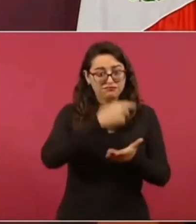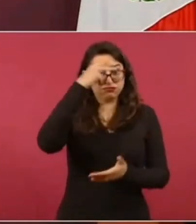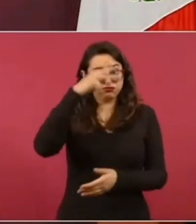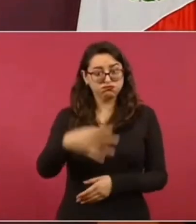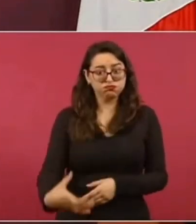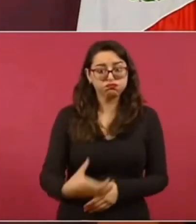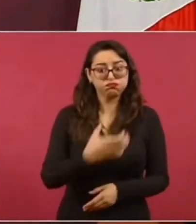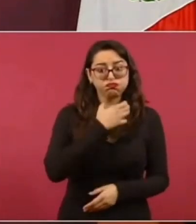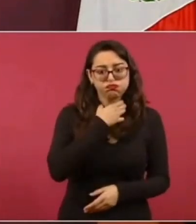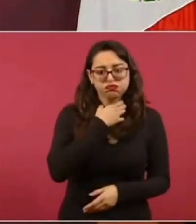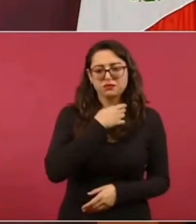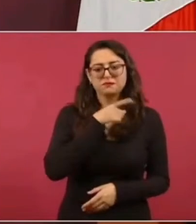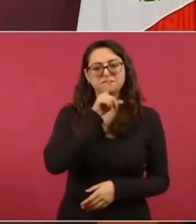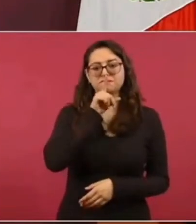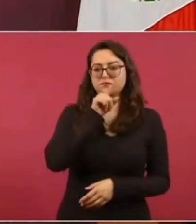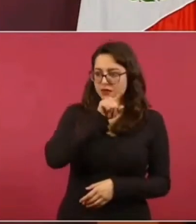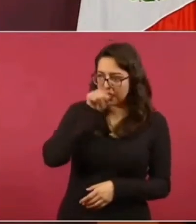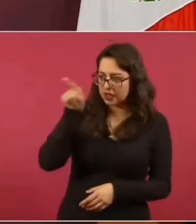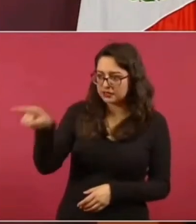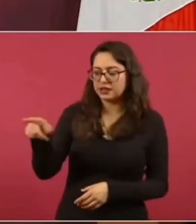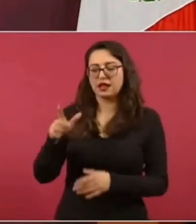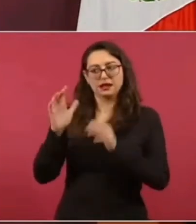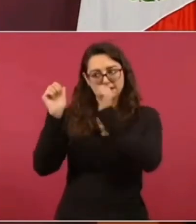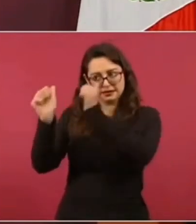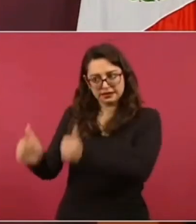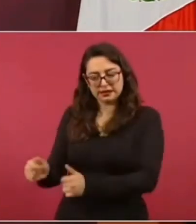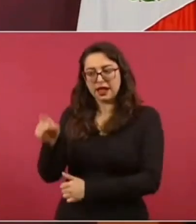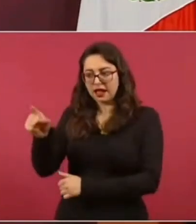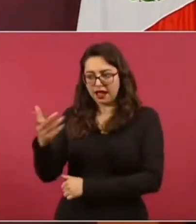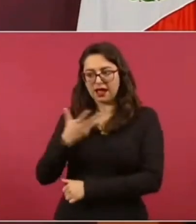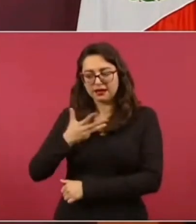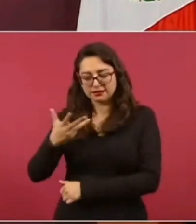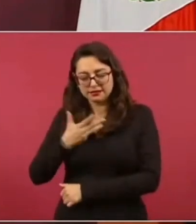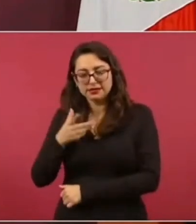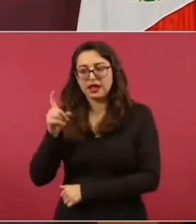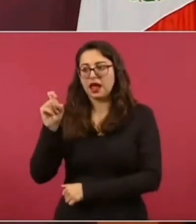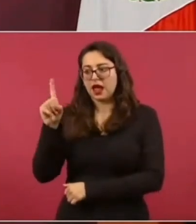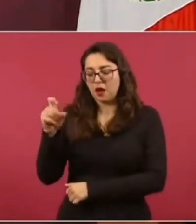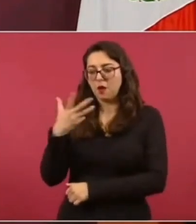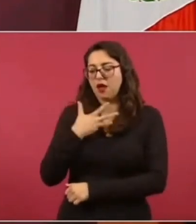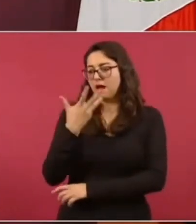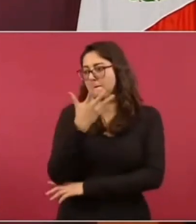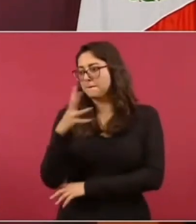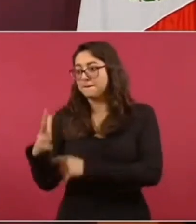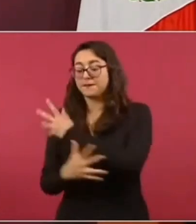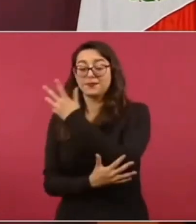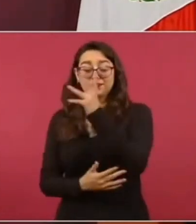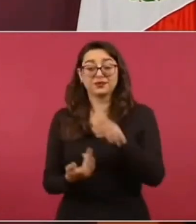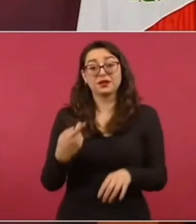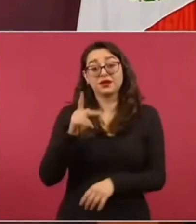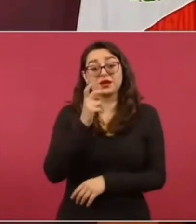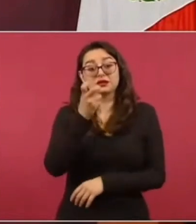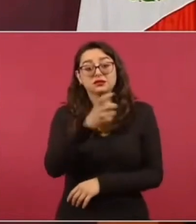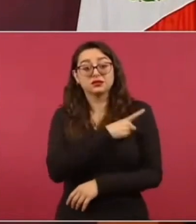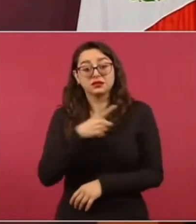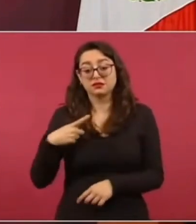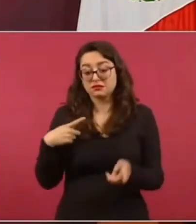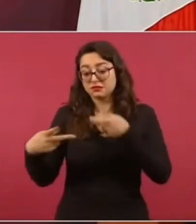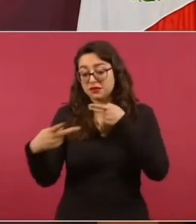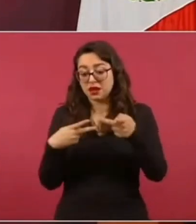agua donde hay recursos naturales. Pero eso tiene que ver con la planeación,